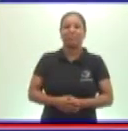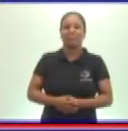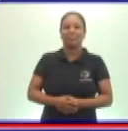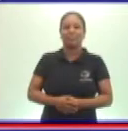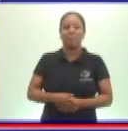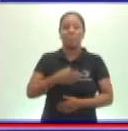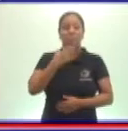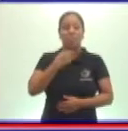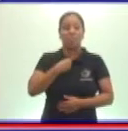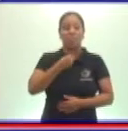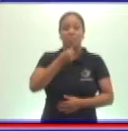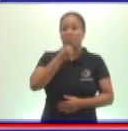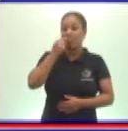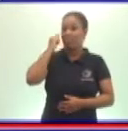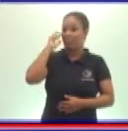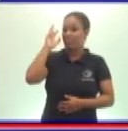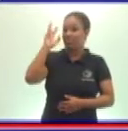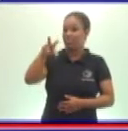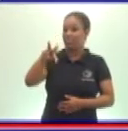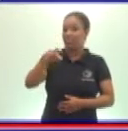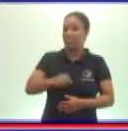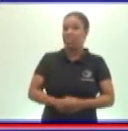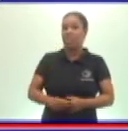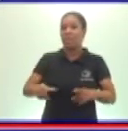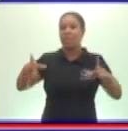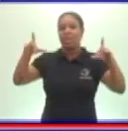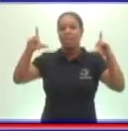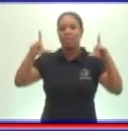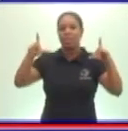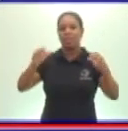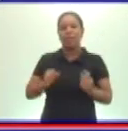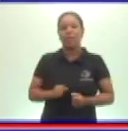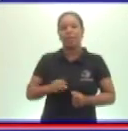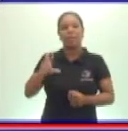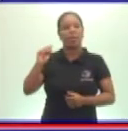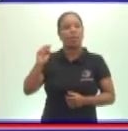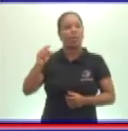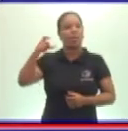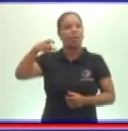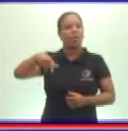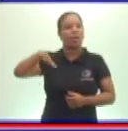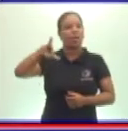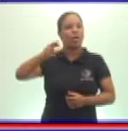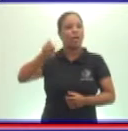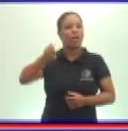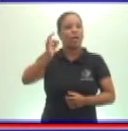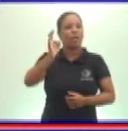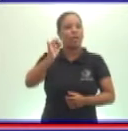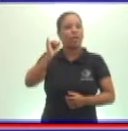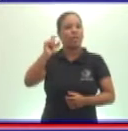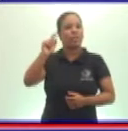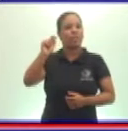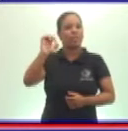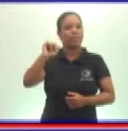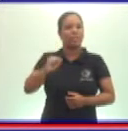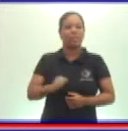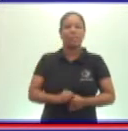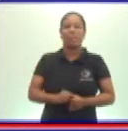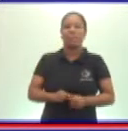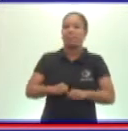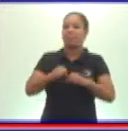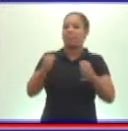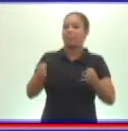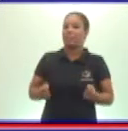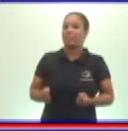Como se puede observar, la imagen remite a un grafiti. El sistema de conocimiento y